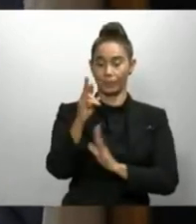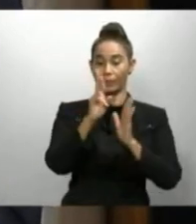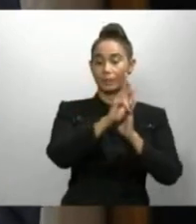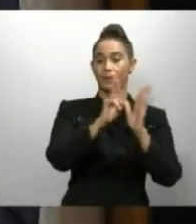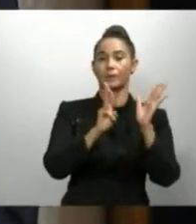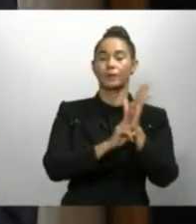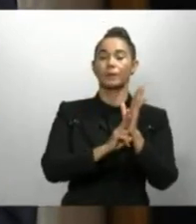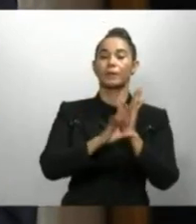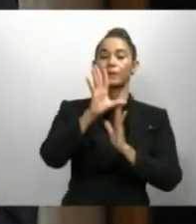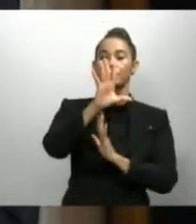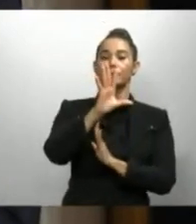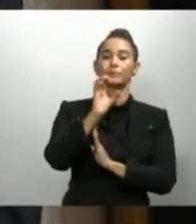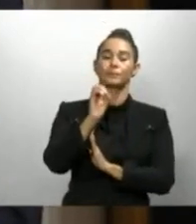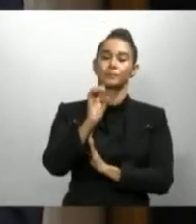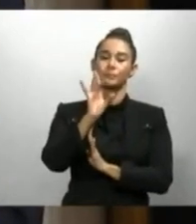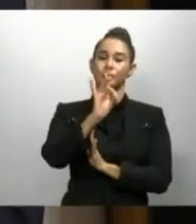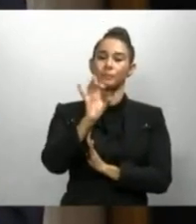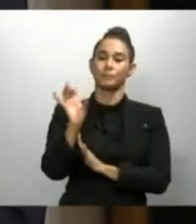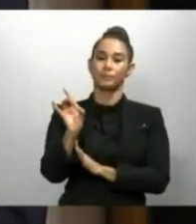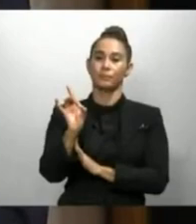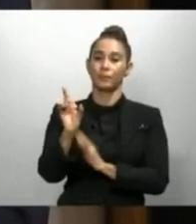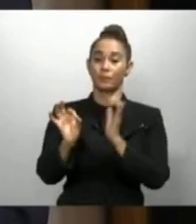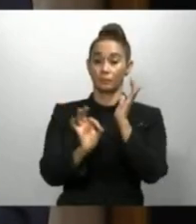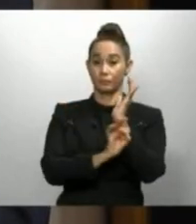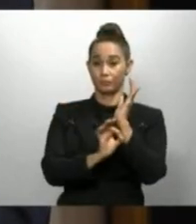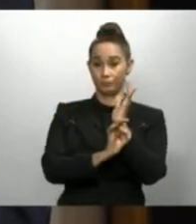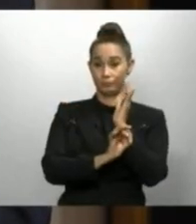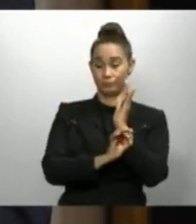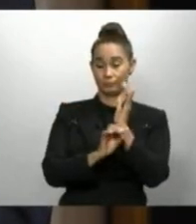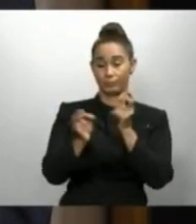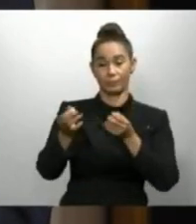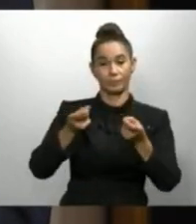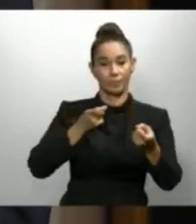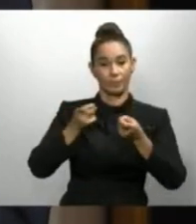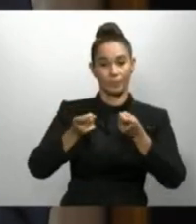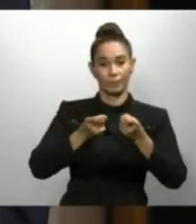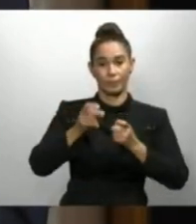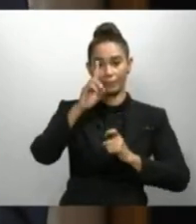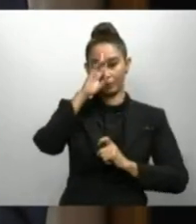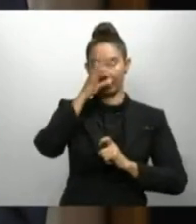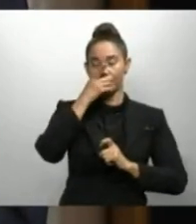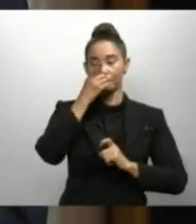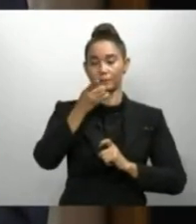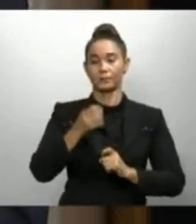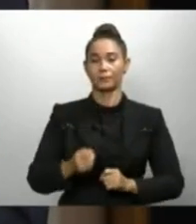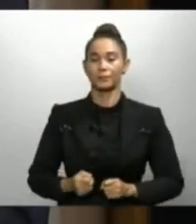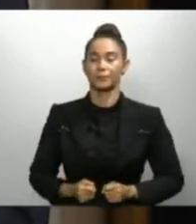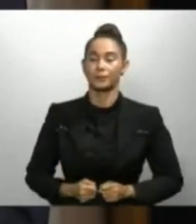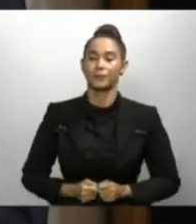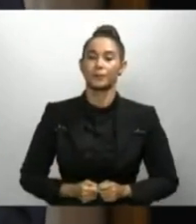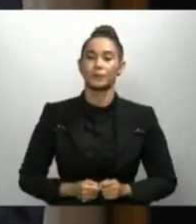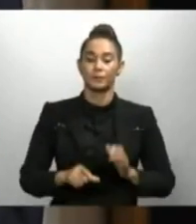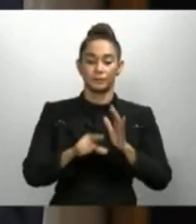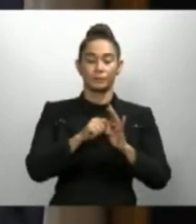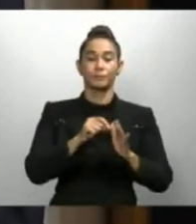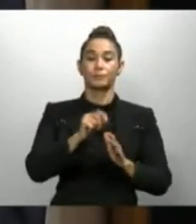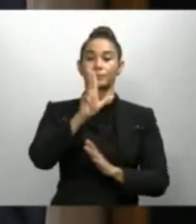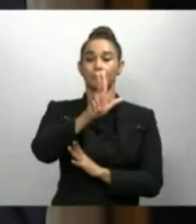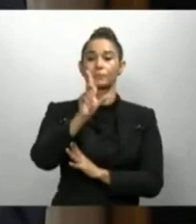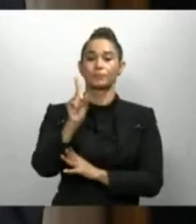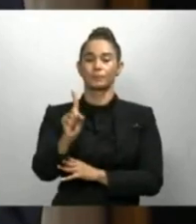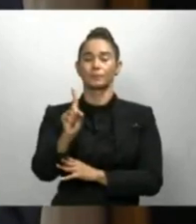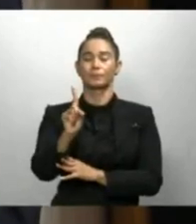reglamento de la ley 5088 sobre drogas y sustancias controladas de la República Dominicana. Artículo